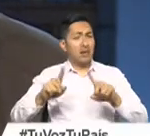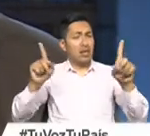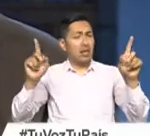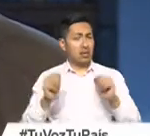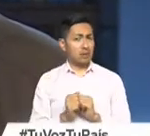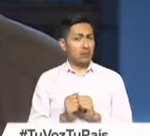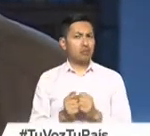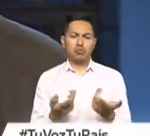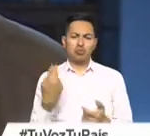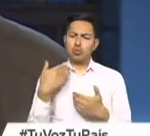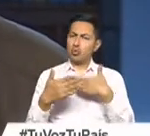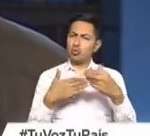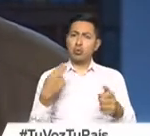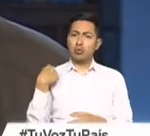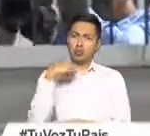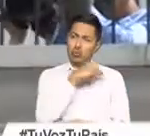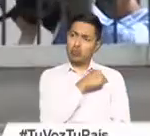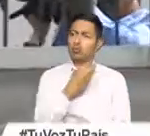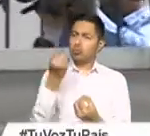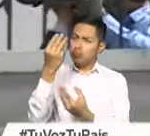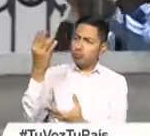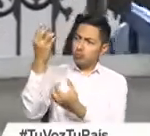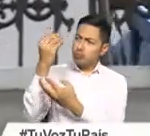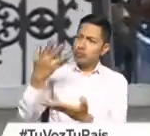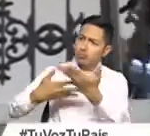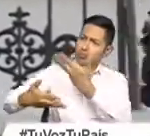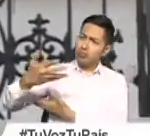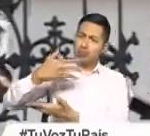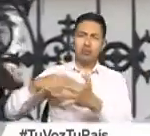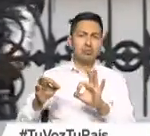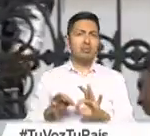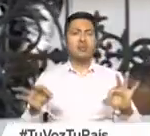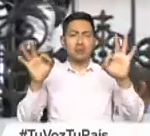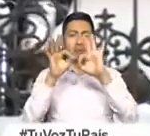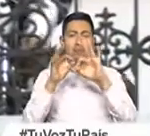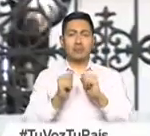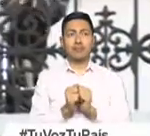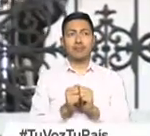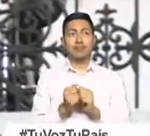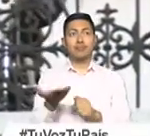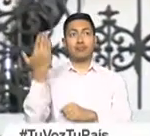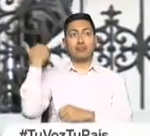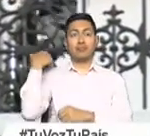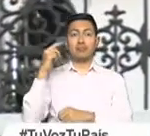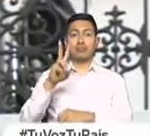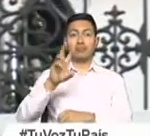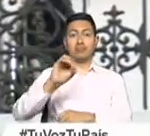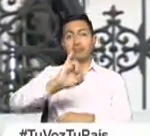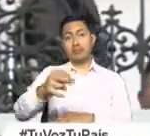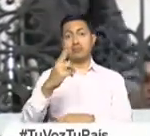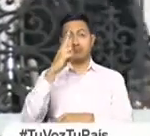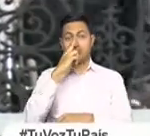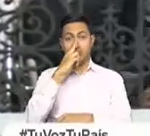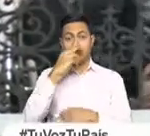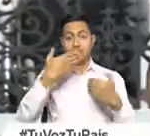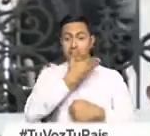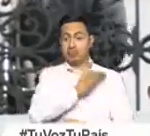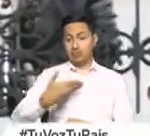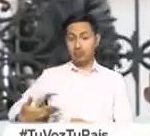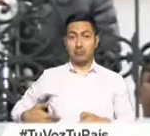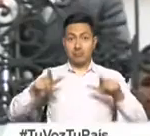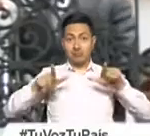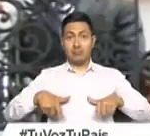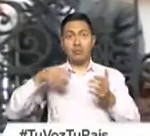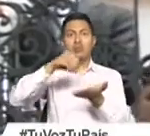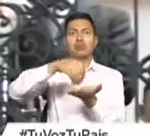estará, a nuestro criterio, lo enriquecedor. El pasado 20 de junio, el jefe de Estado estableció e institucionalizó el diálogo social